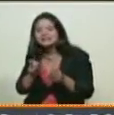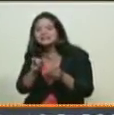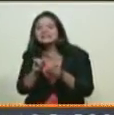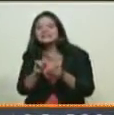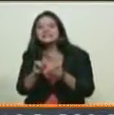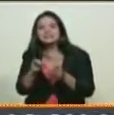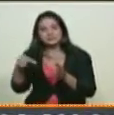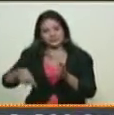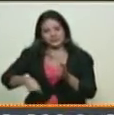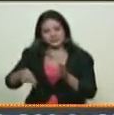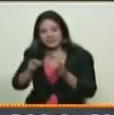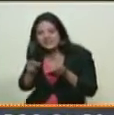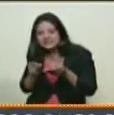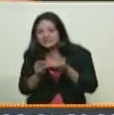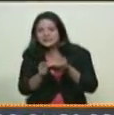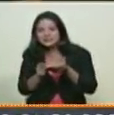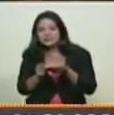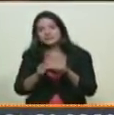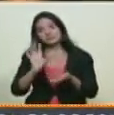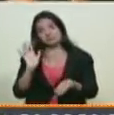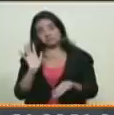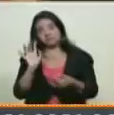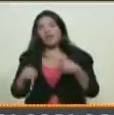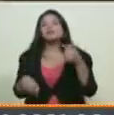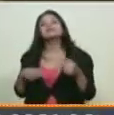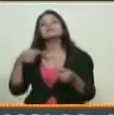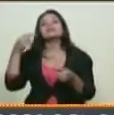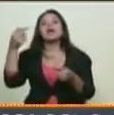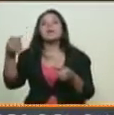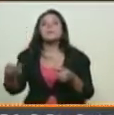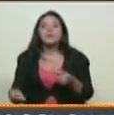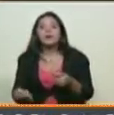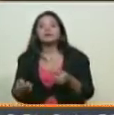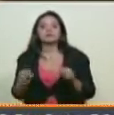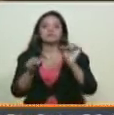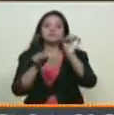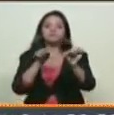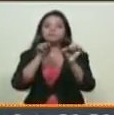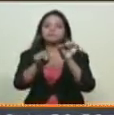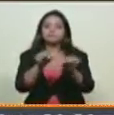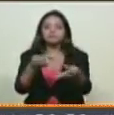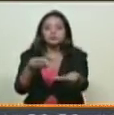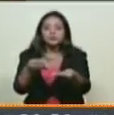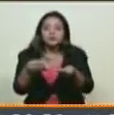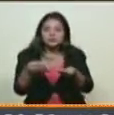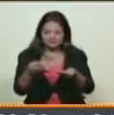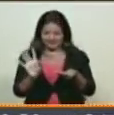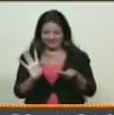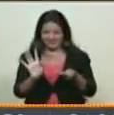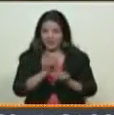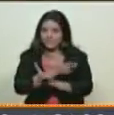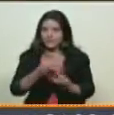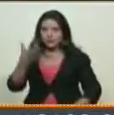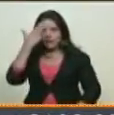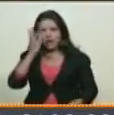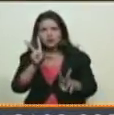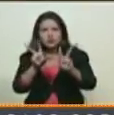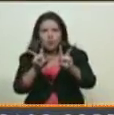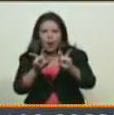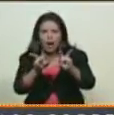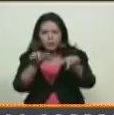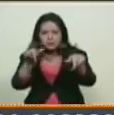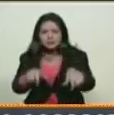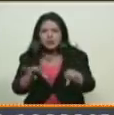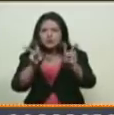magnética y luego aparecieron los cajeros automáticos pero ustedes saben que fueron los dedos en estos últimos tiempos